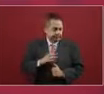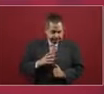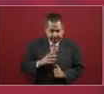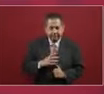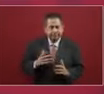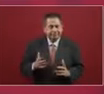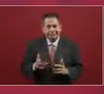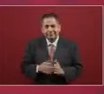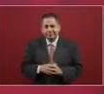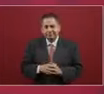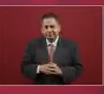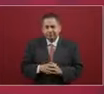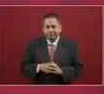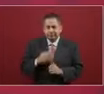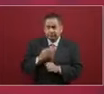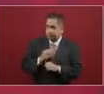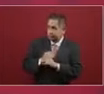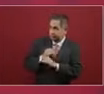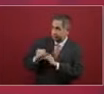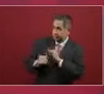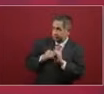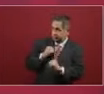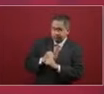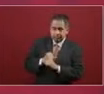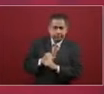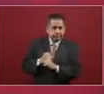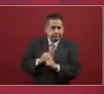existe un ambiente